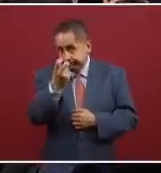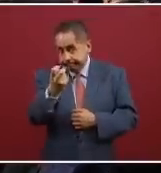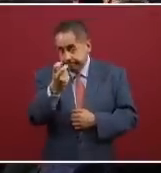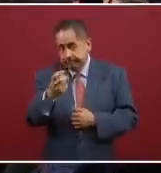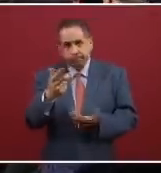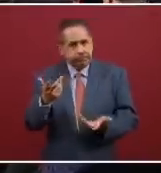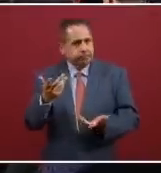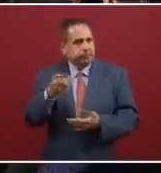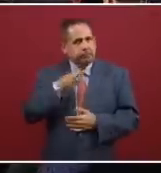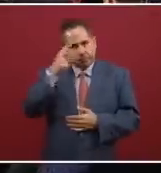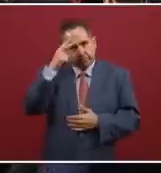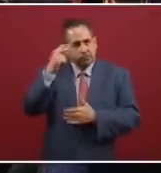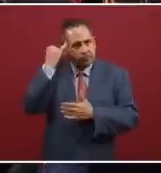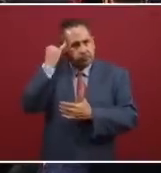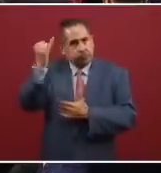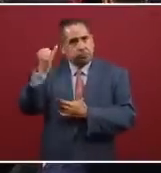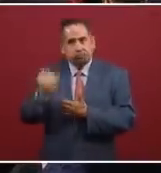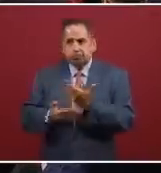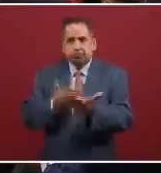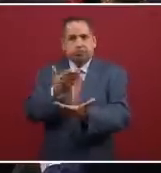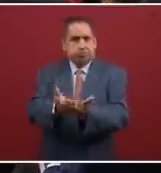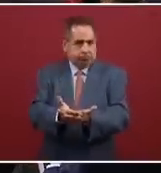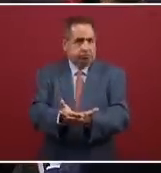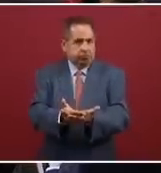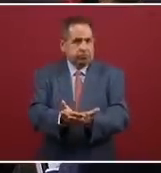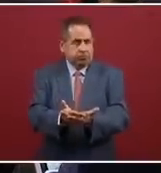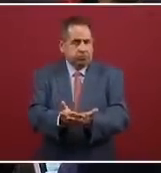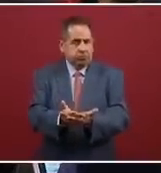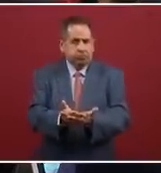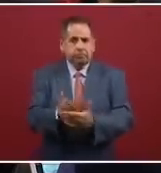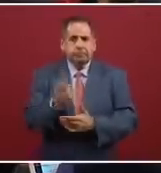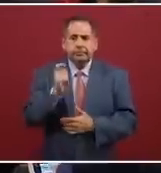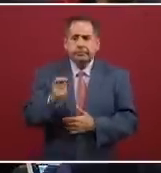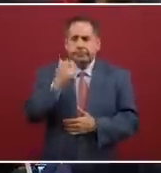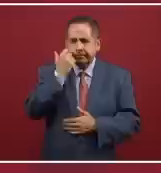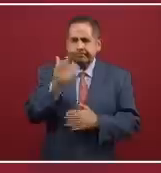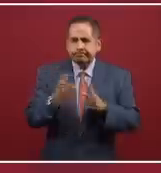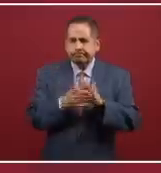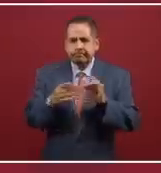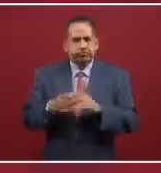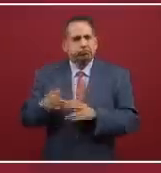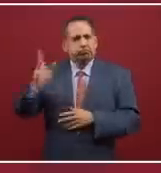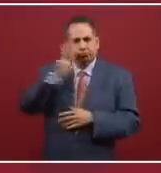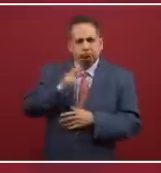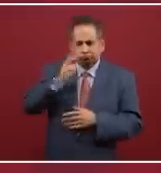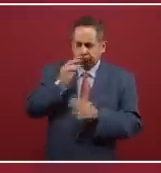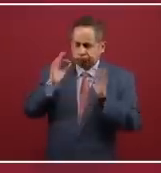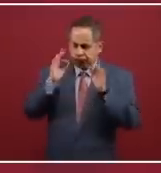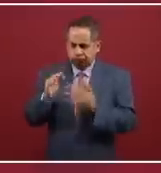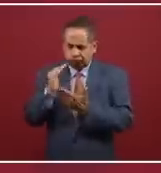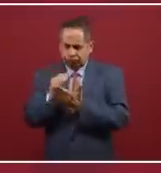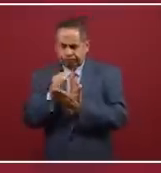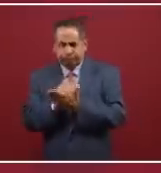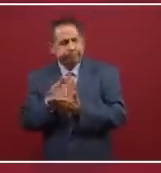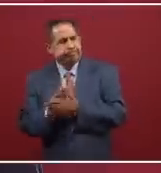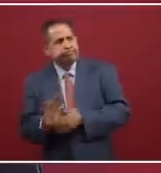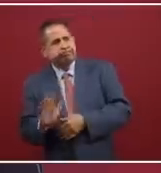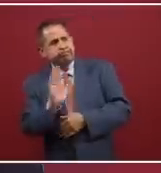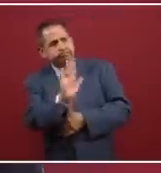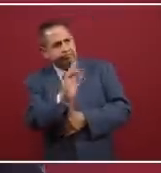está proponiendo y quiere acreditar quiere demostrar